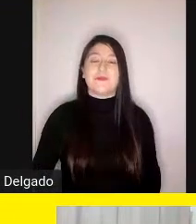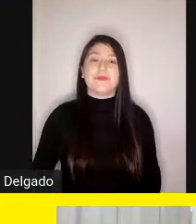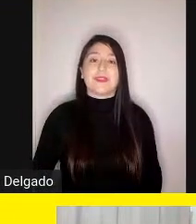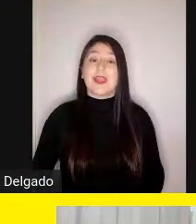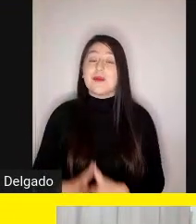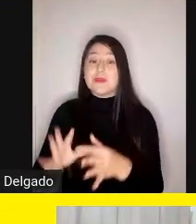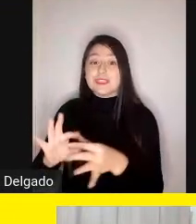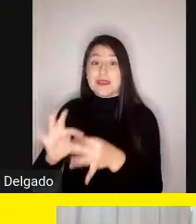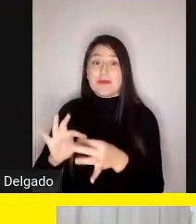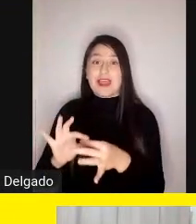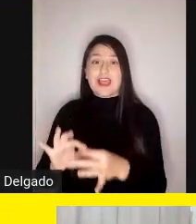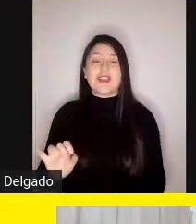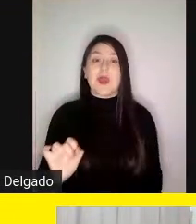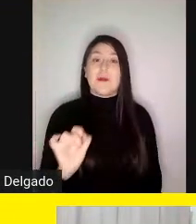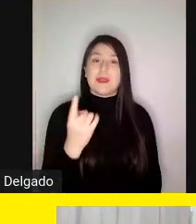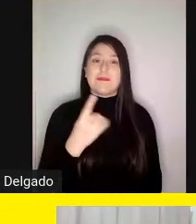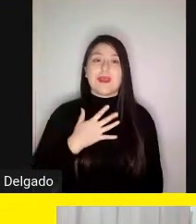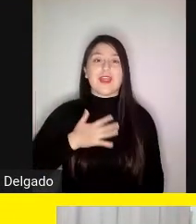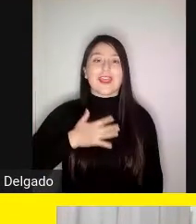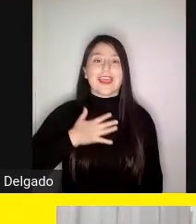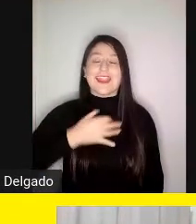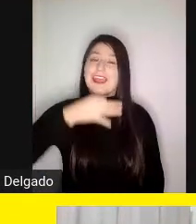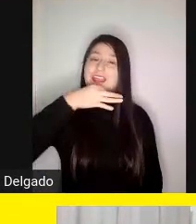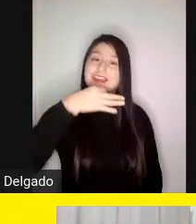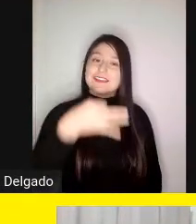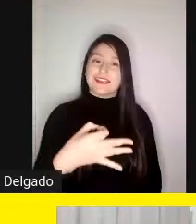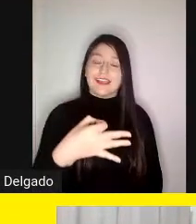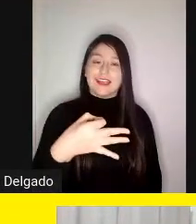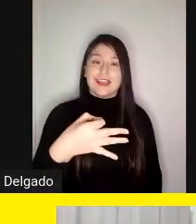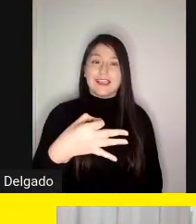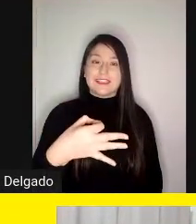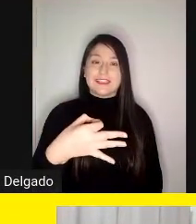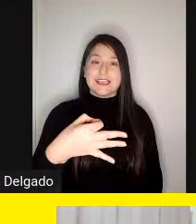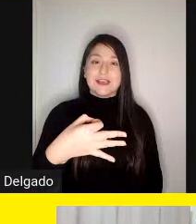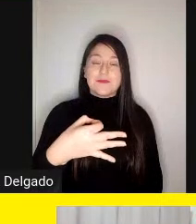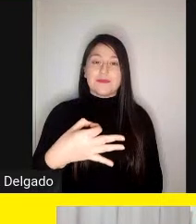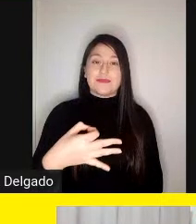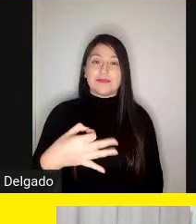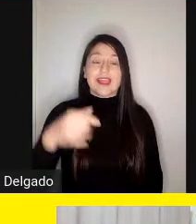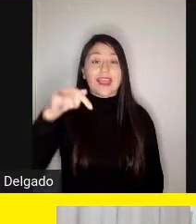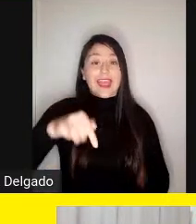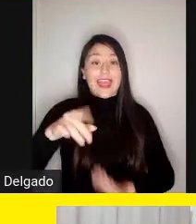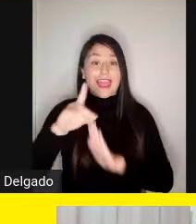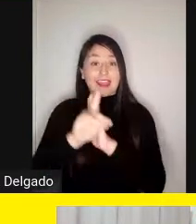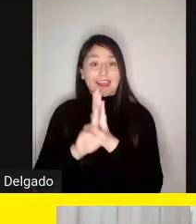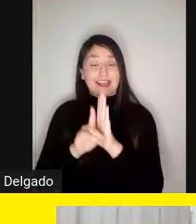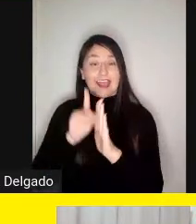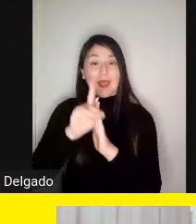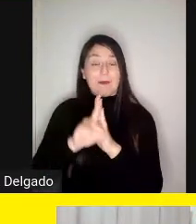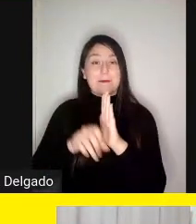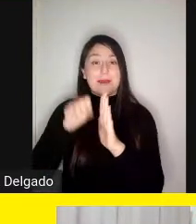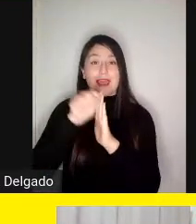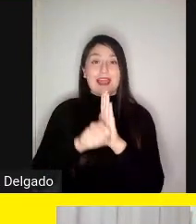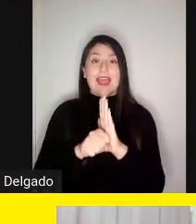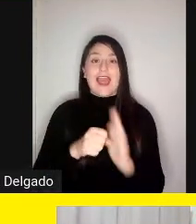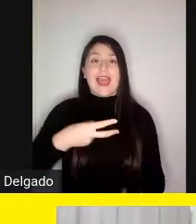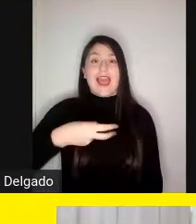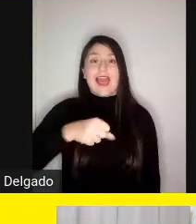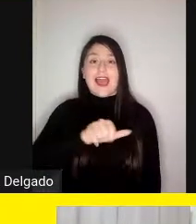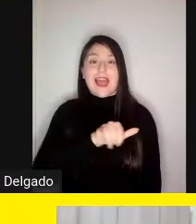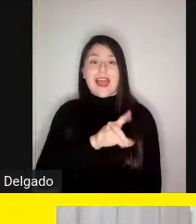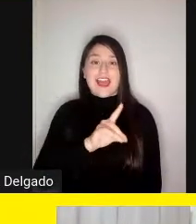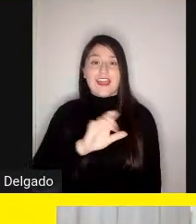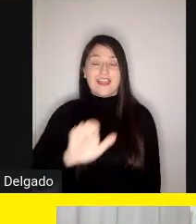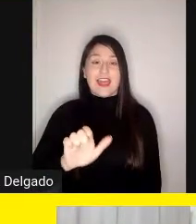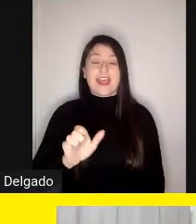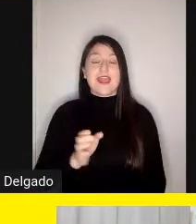que quería plantearles es que esta película, Aide y el pez volador,